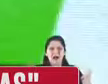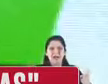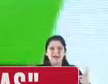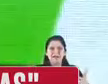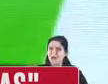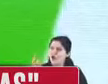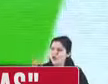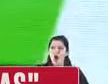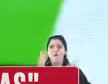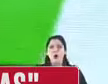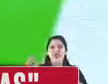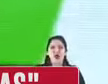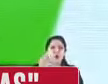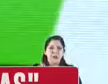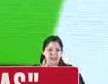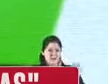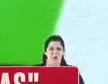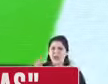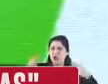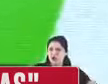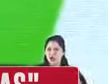qué son dos modelos de país